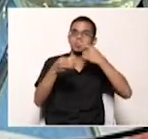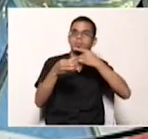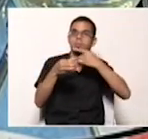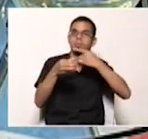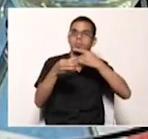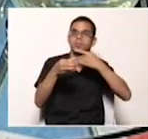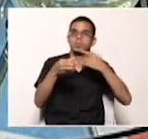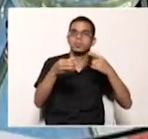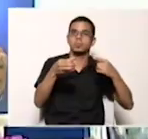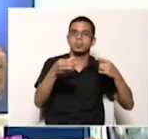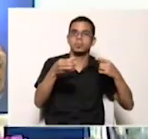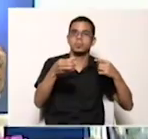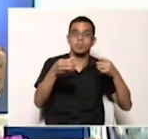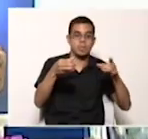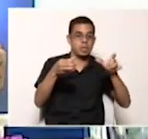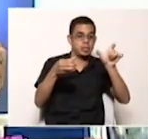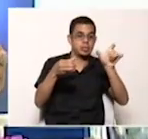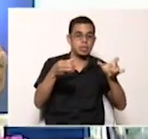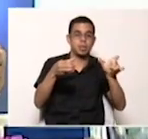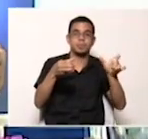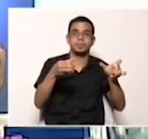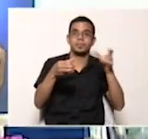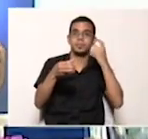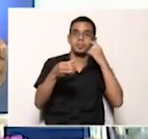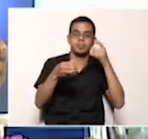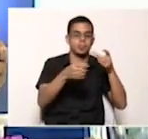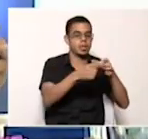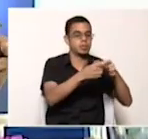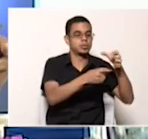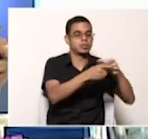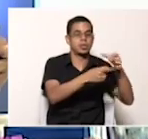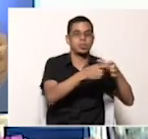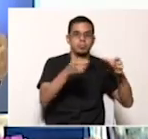segunda parte donde voy a colocar el café